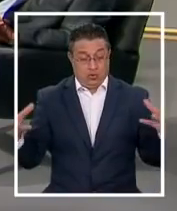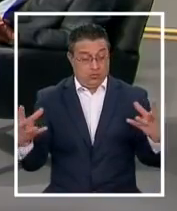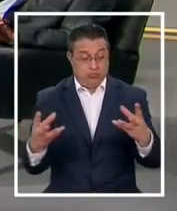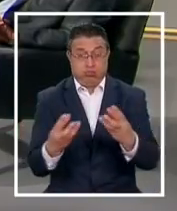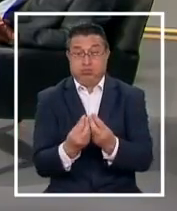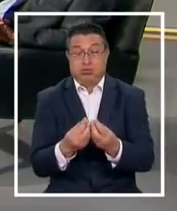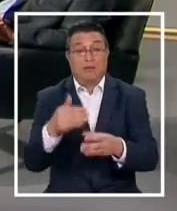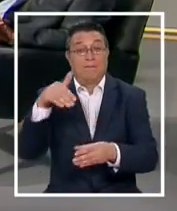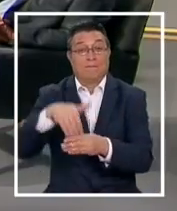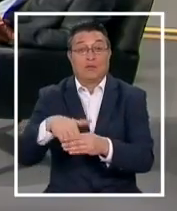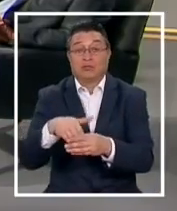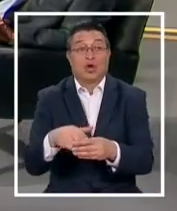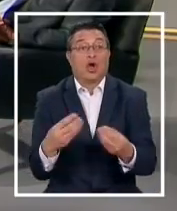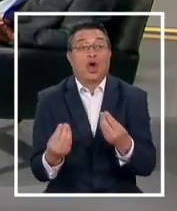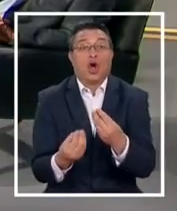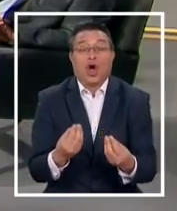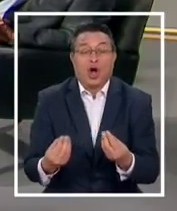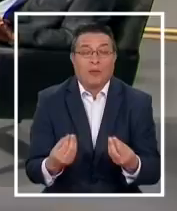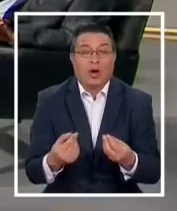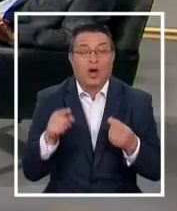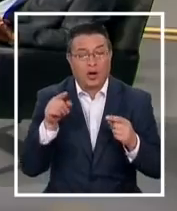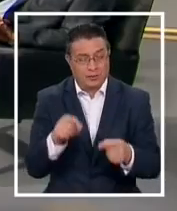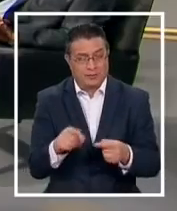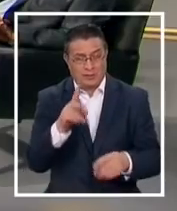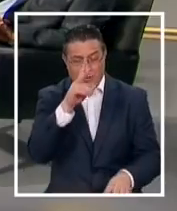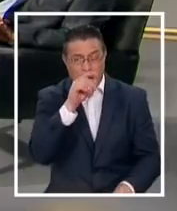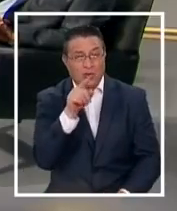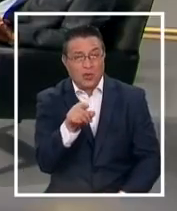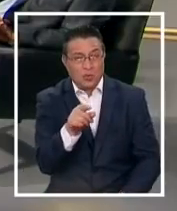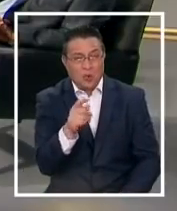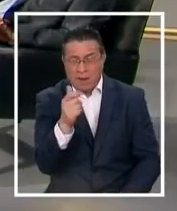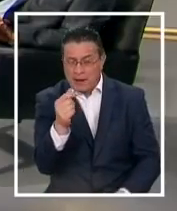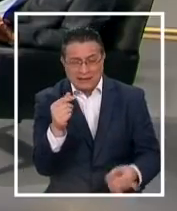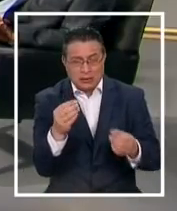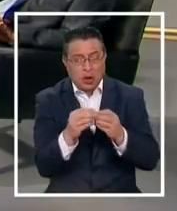atomización de la votación. ¿Estamos sufriendo como de ese fenómeno de